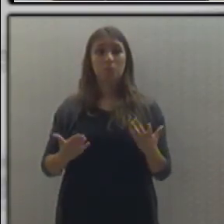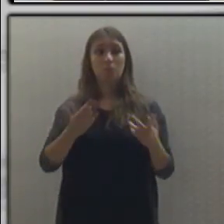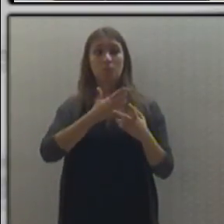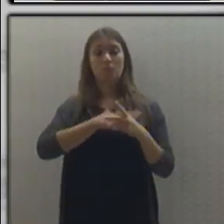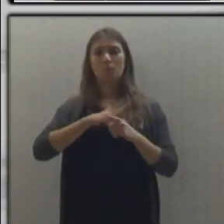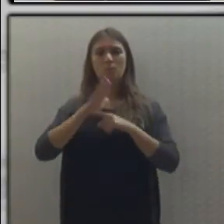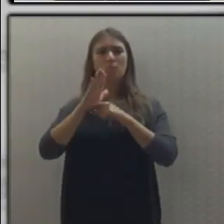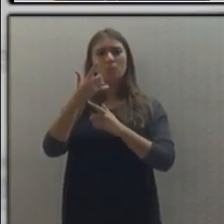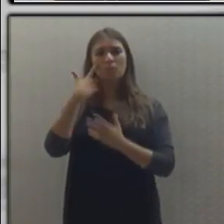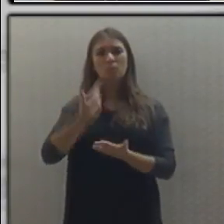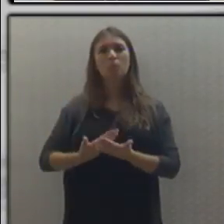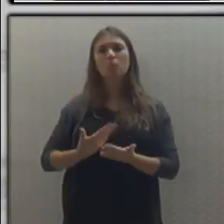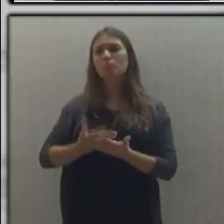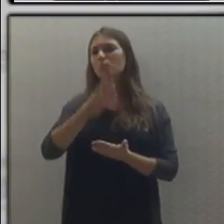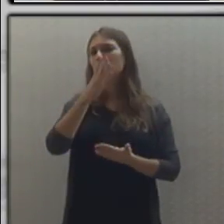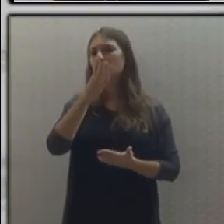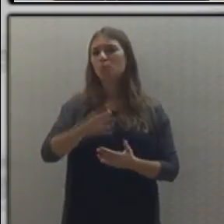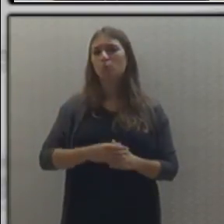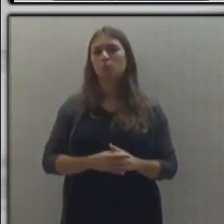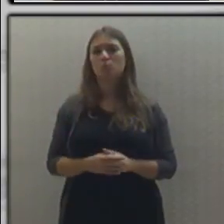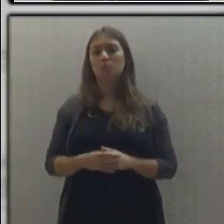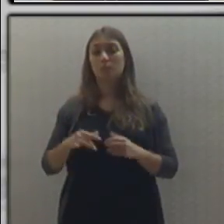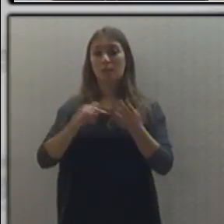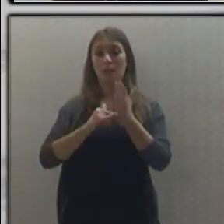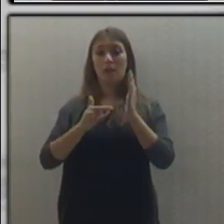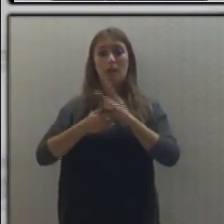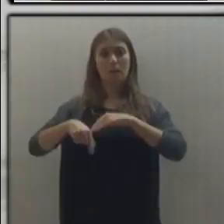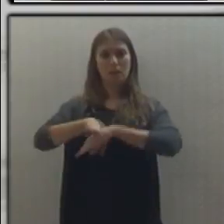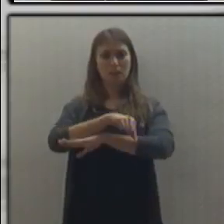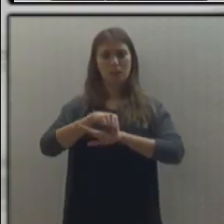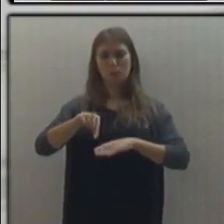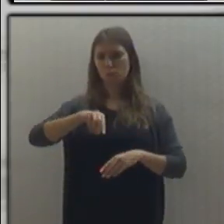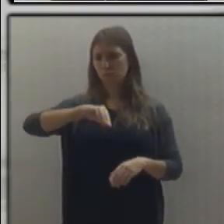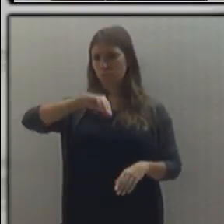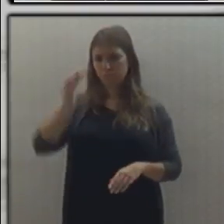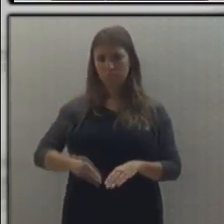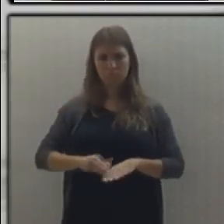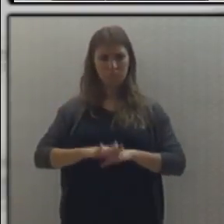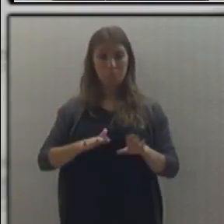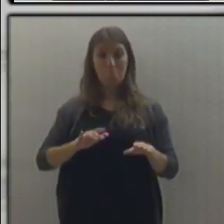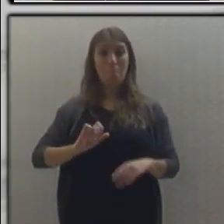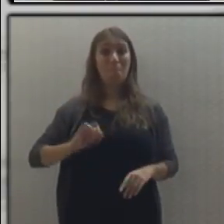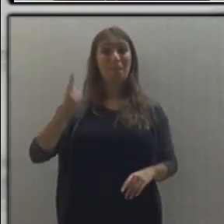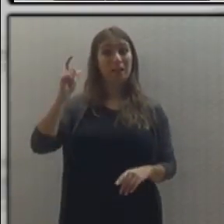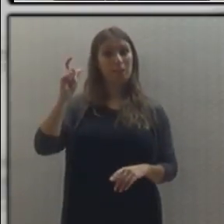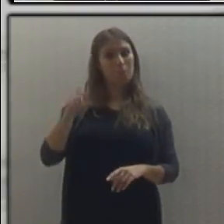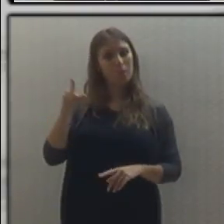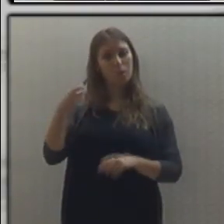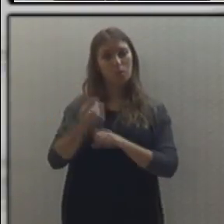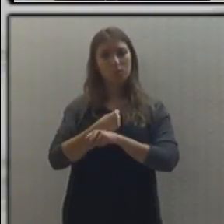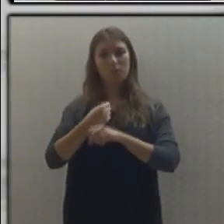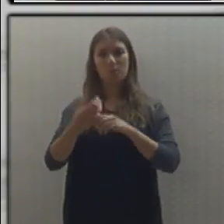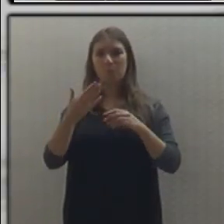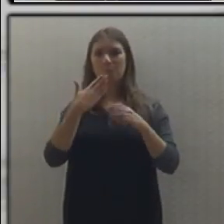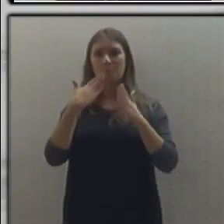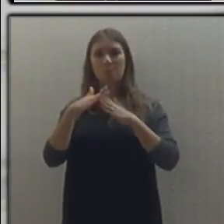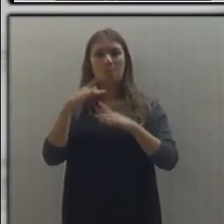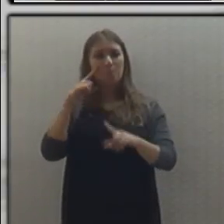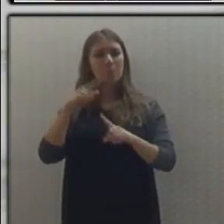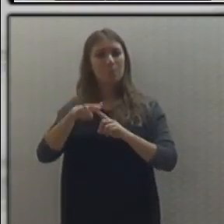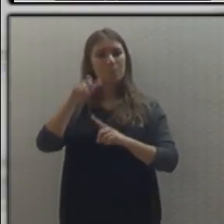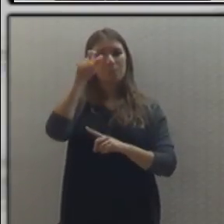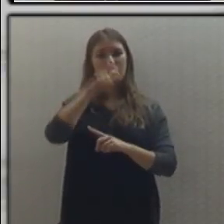presentarlas primero porque el arquitecto era realmente bueno y fue el primero en trabajar con las viviendas para personas